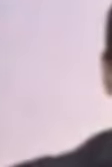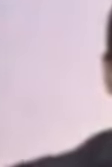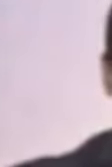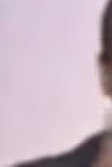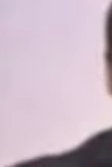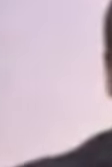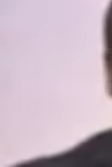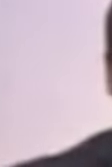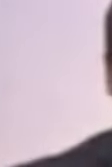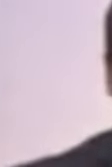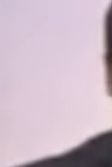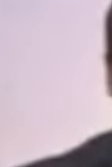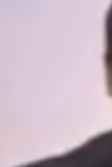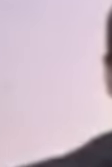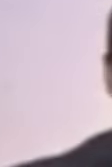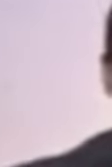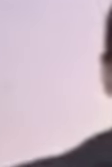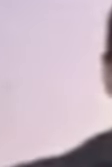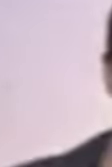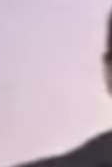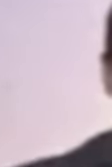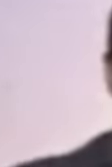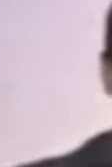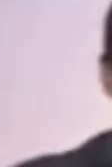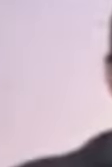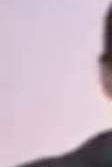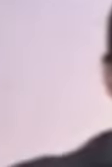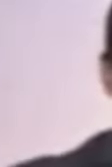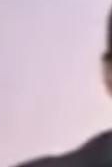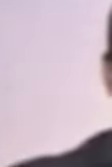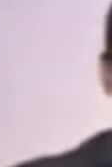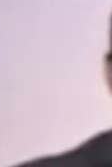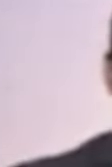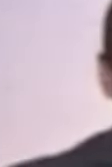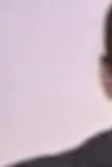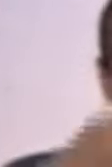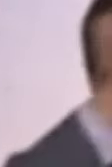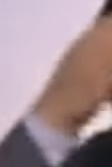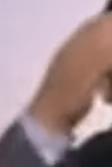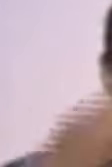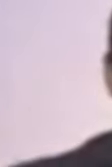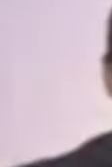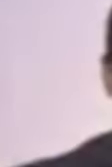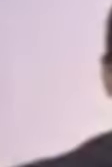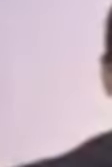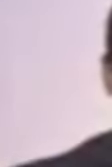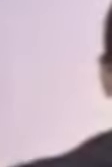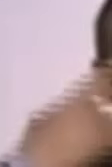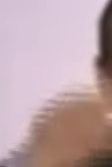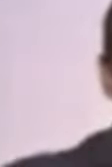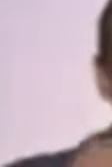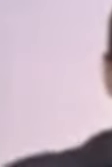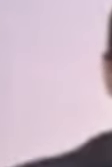aquellas cosas que se han suscitado durante año y medio en el gobierno del presidente Pedro Castillo. Yo considero sinceramente